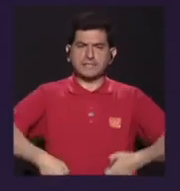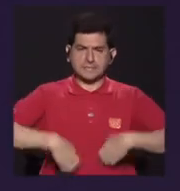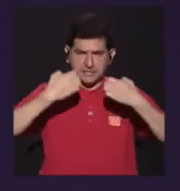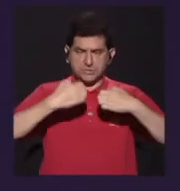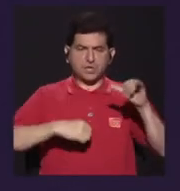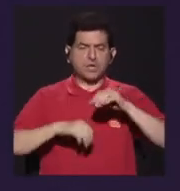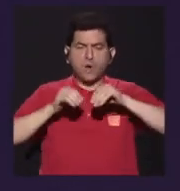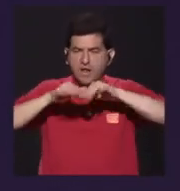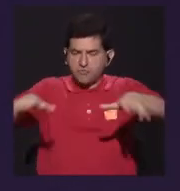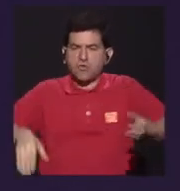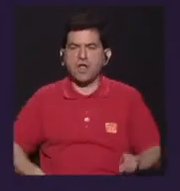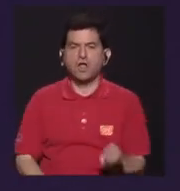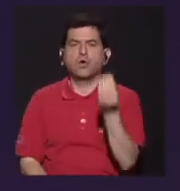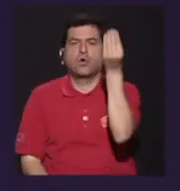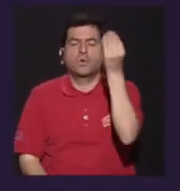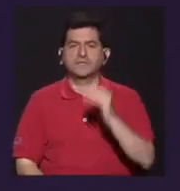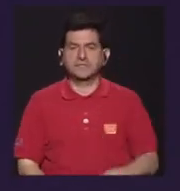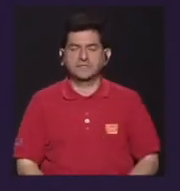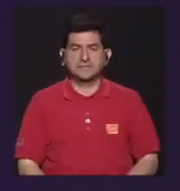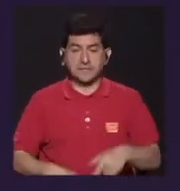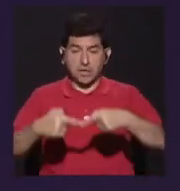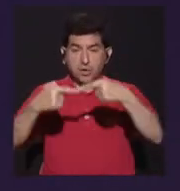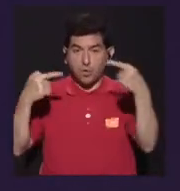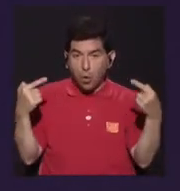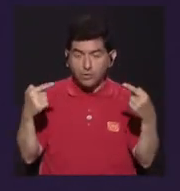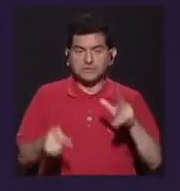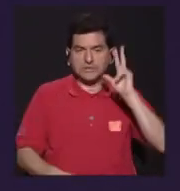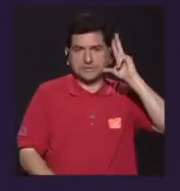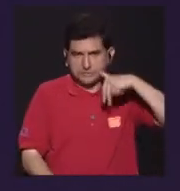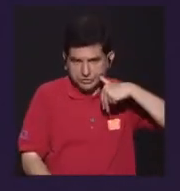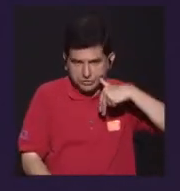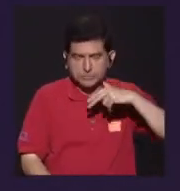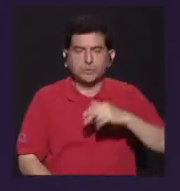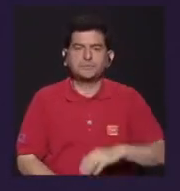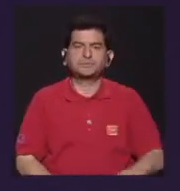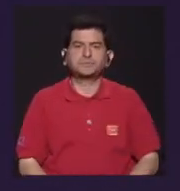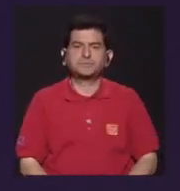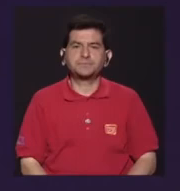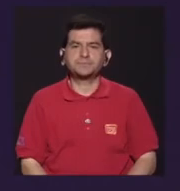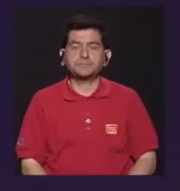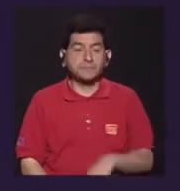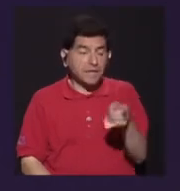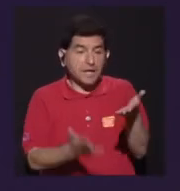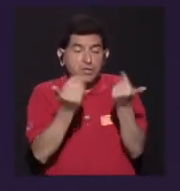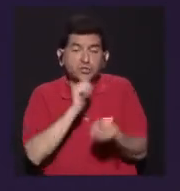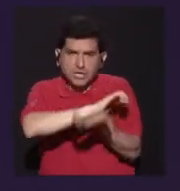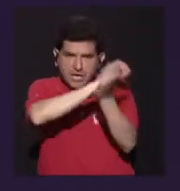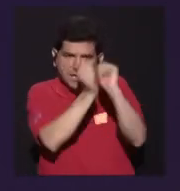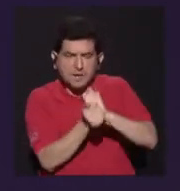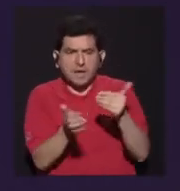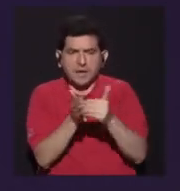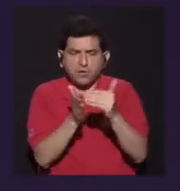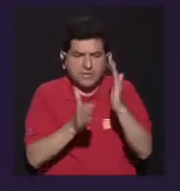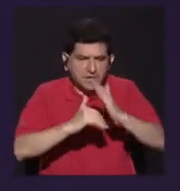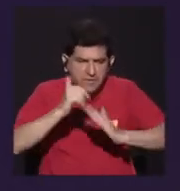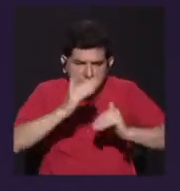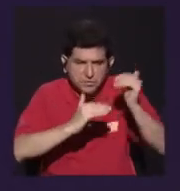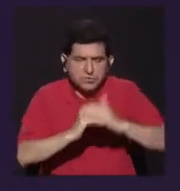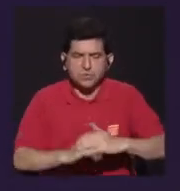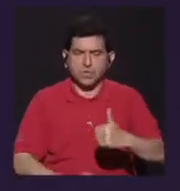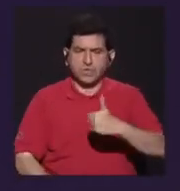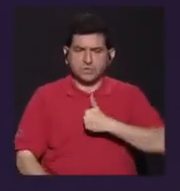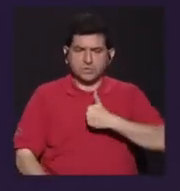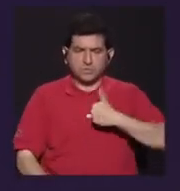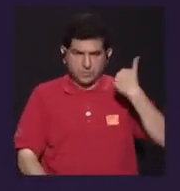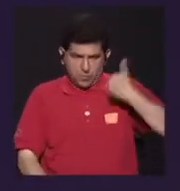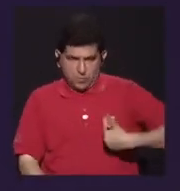como redes de jóvenes en contra del machismo, que quieren cambiar y reconstruir su forma de ser hombres.